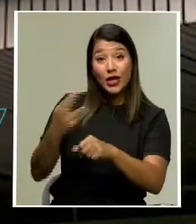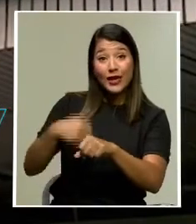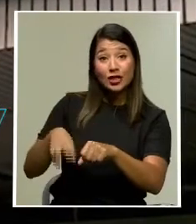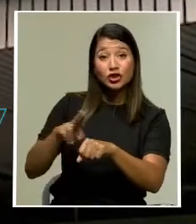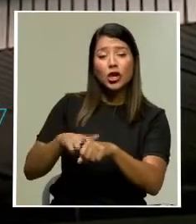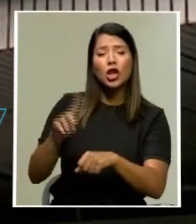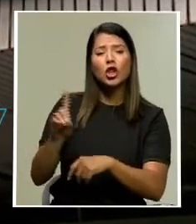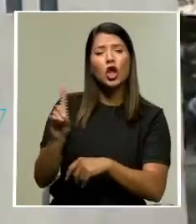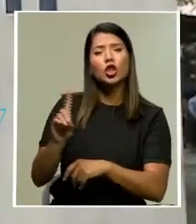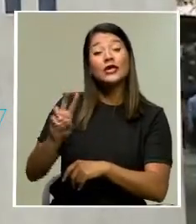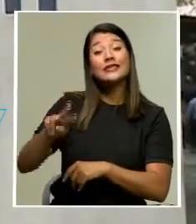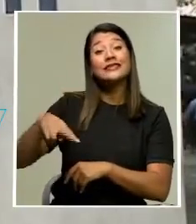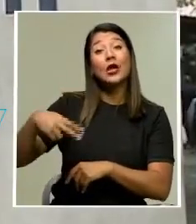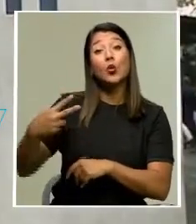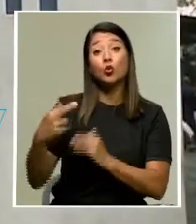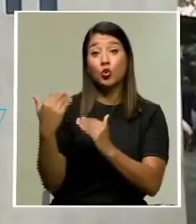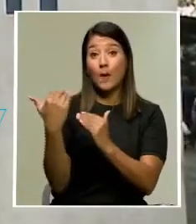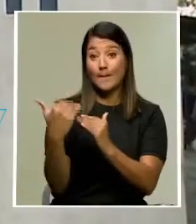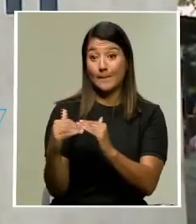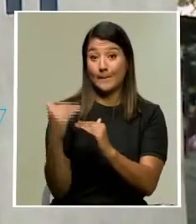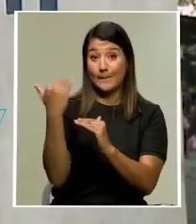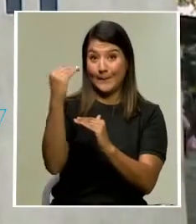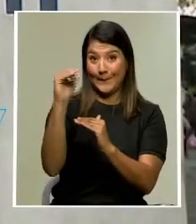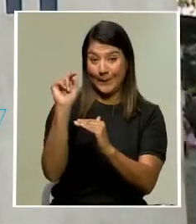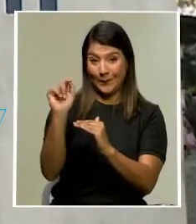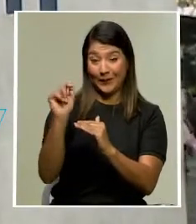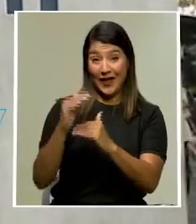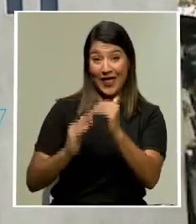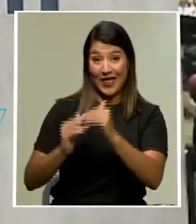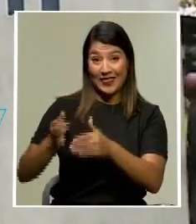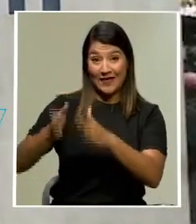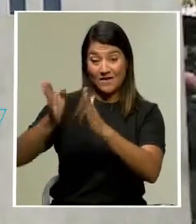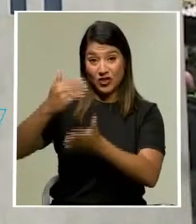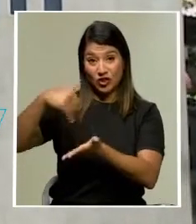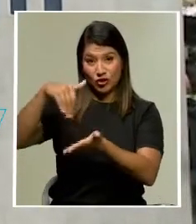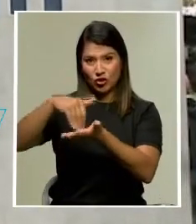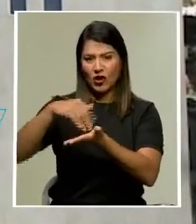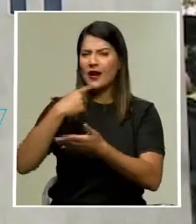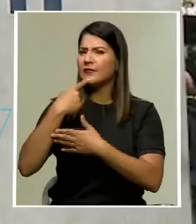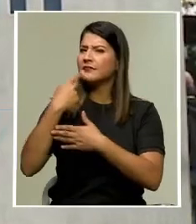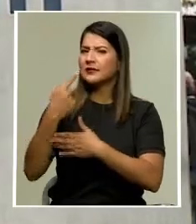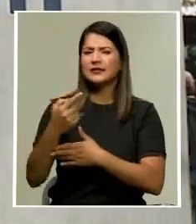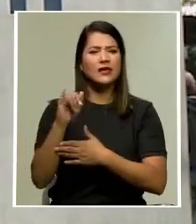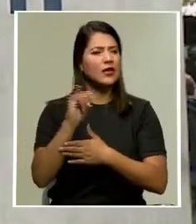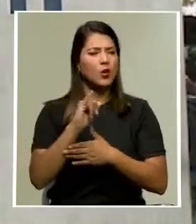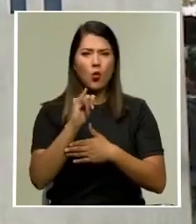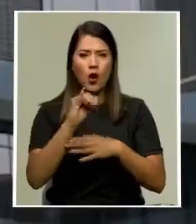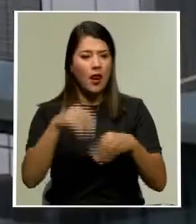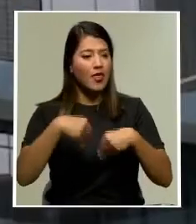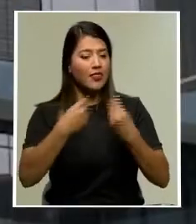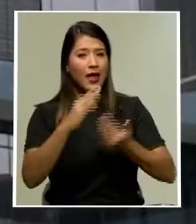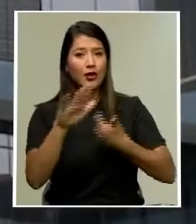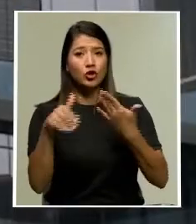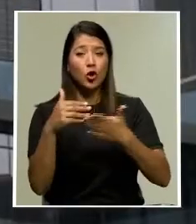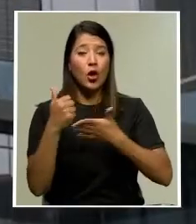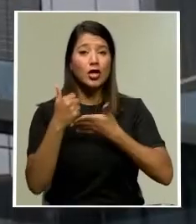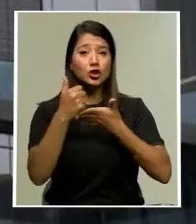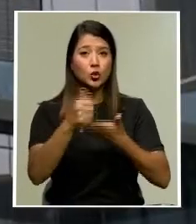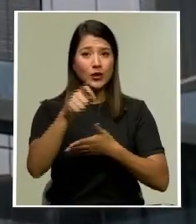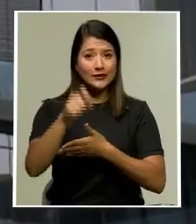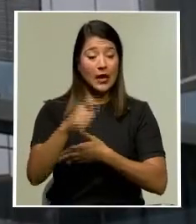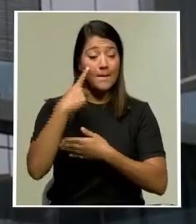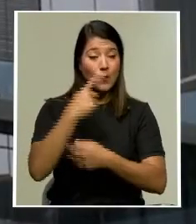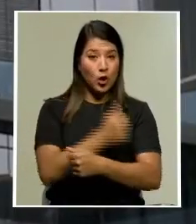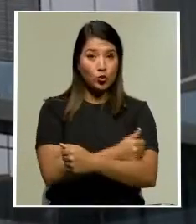en el segundo piso del edificio central. Asimismo, informa que ha prestado toda la colaboración requerida por las autoridades